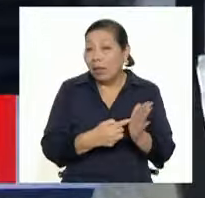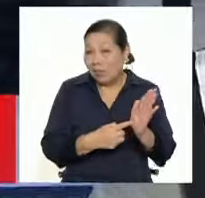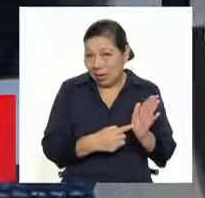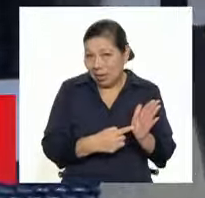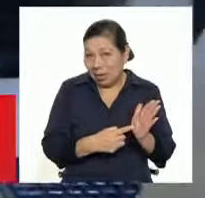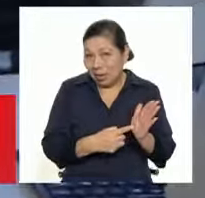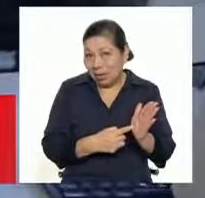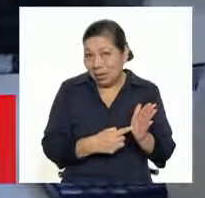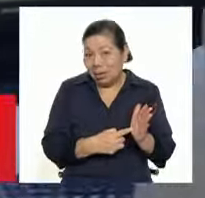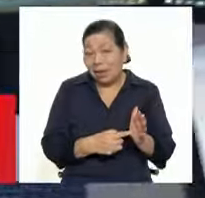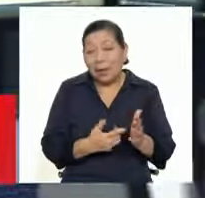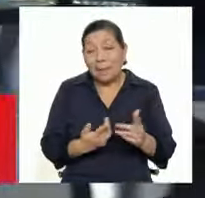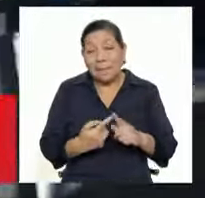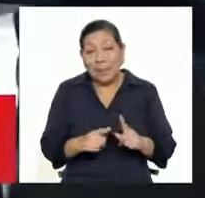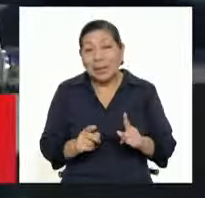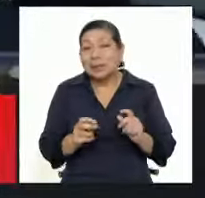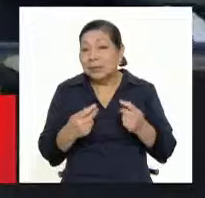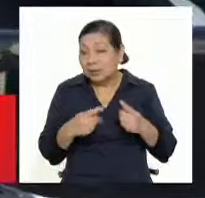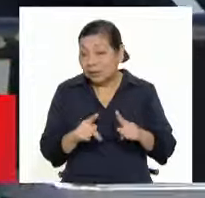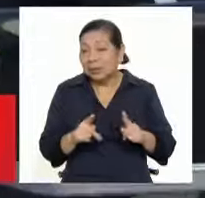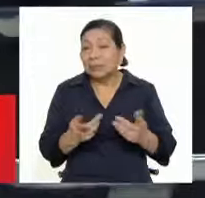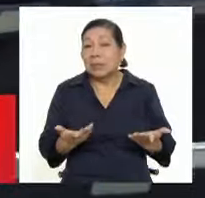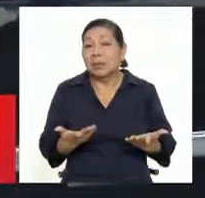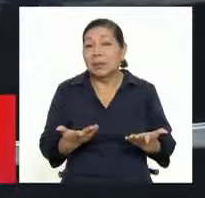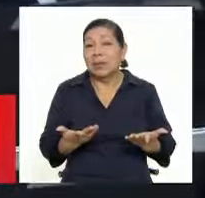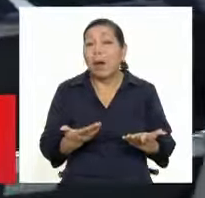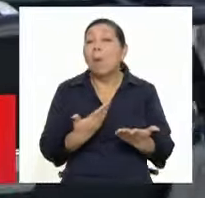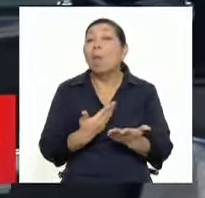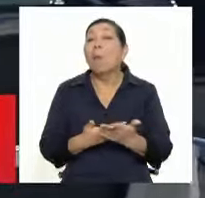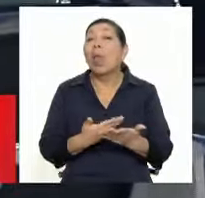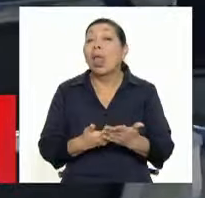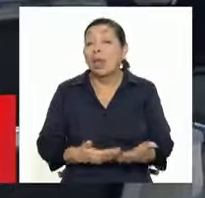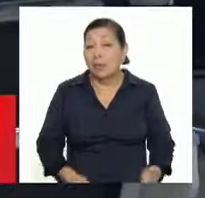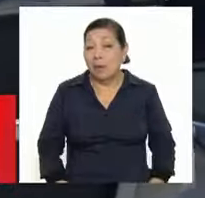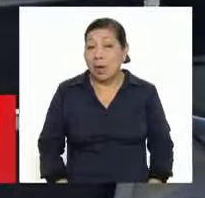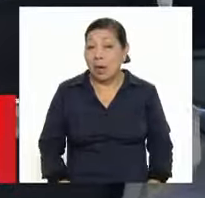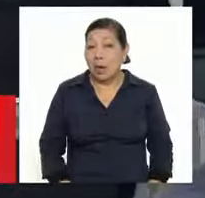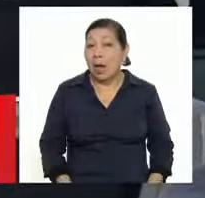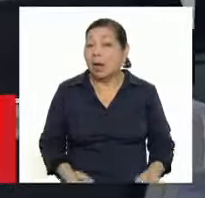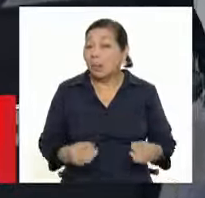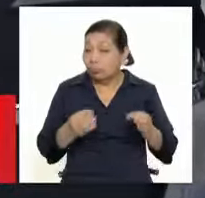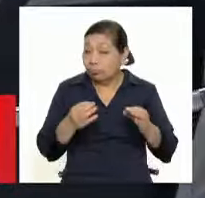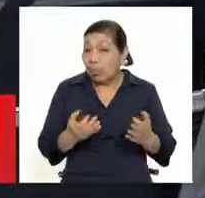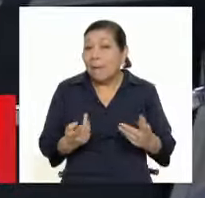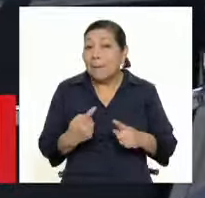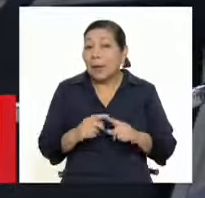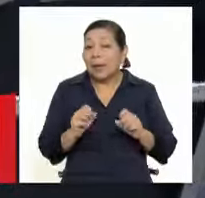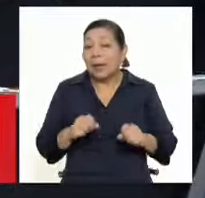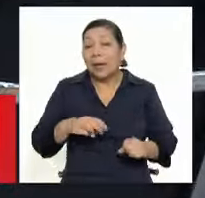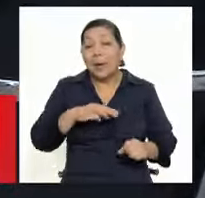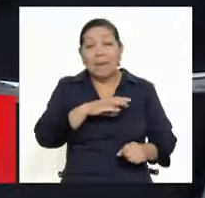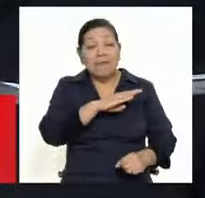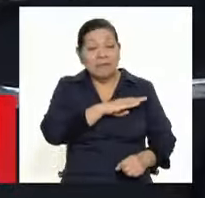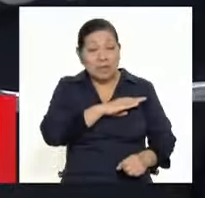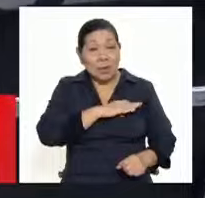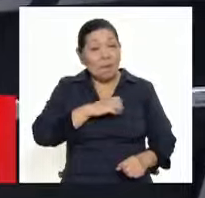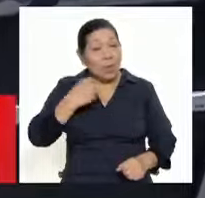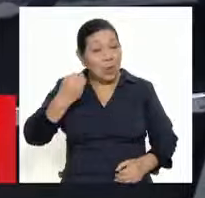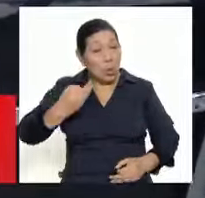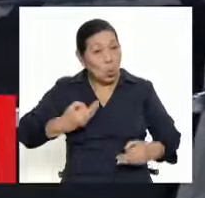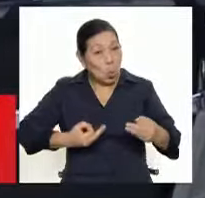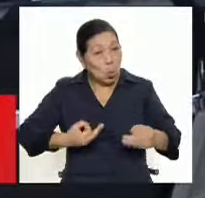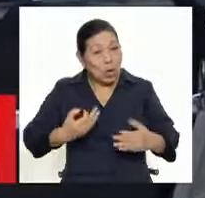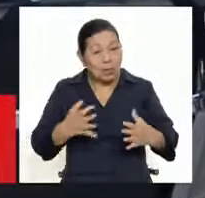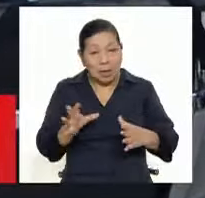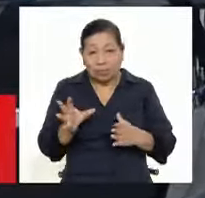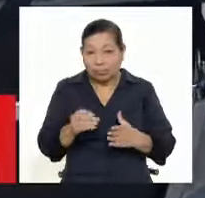el tema de la inteligencia artificial y nos permite tener la prueba, la evidencia concreta para que el Ministerio Público Poder Judicial tome ya